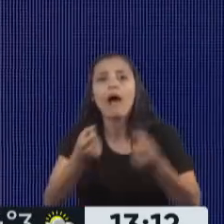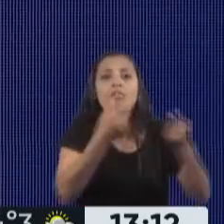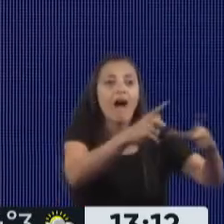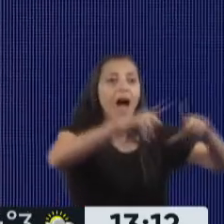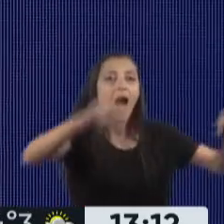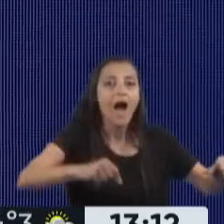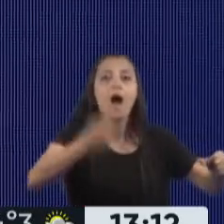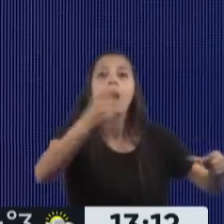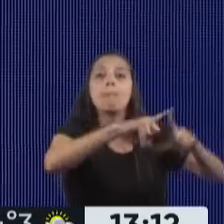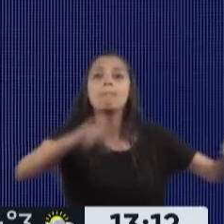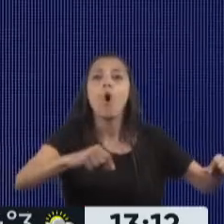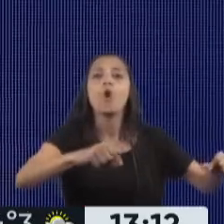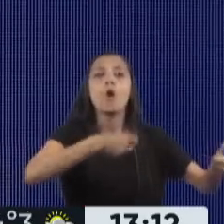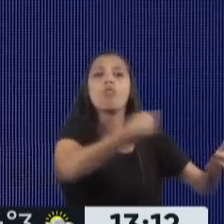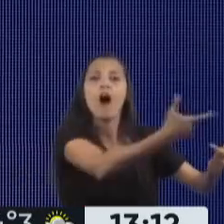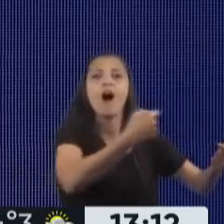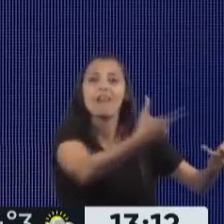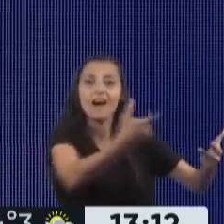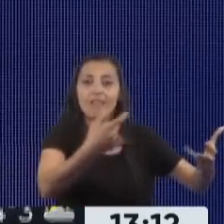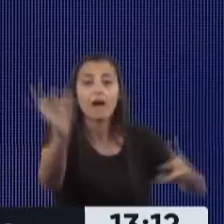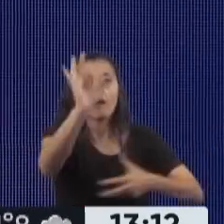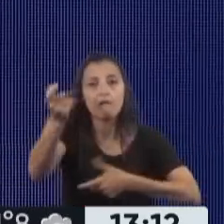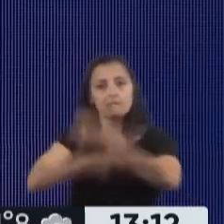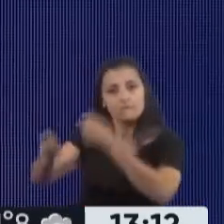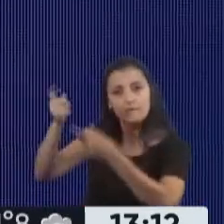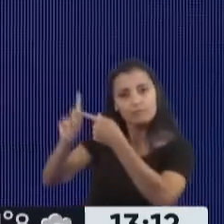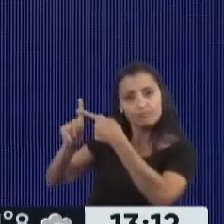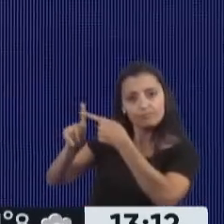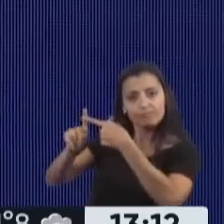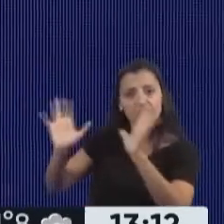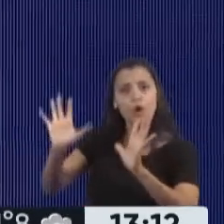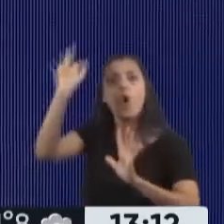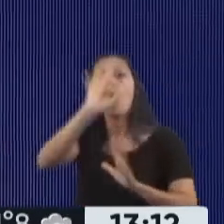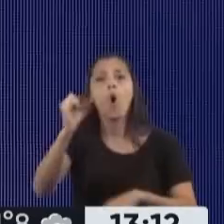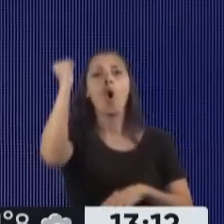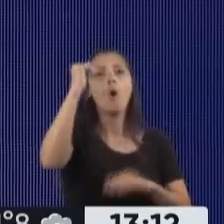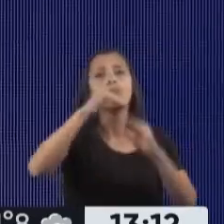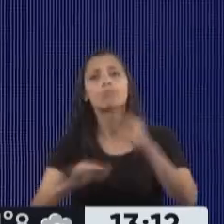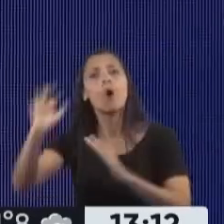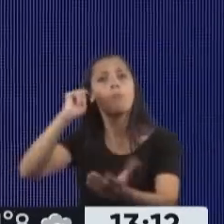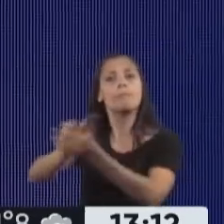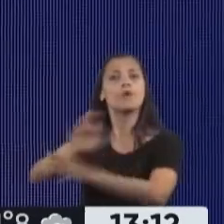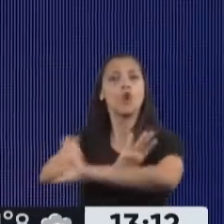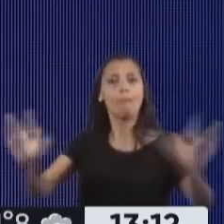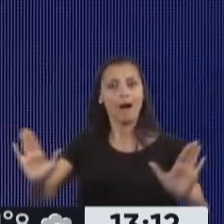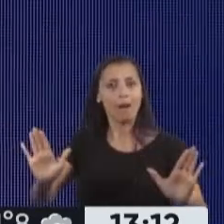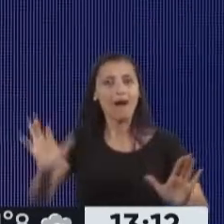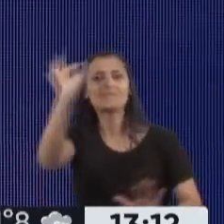Bonex, ni a una renegociación compulsiva o un default o cualquier equivalente.